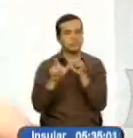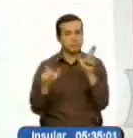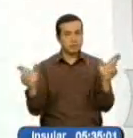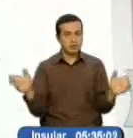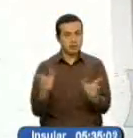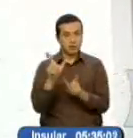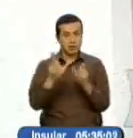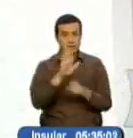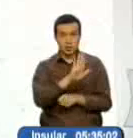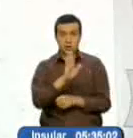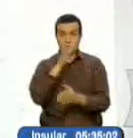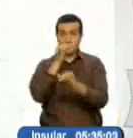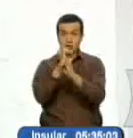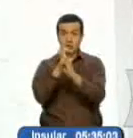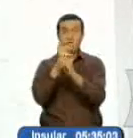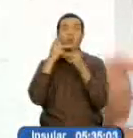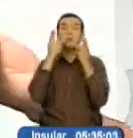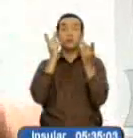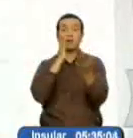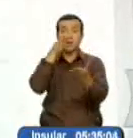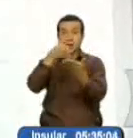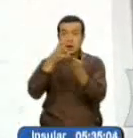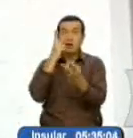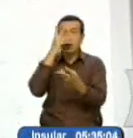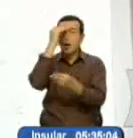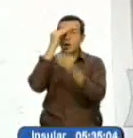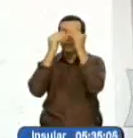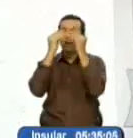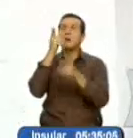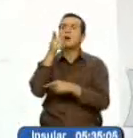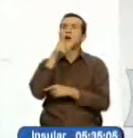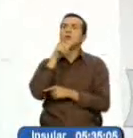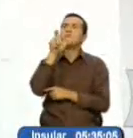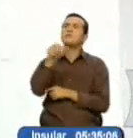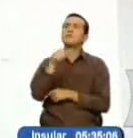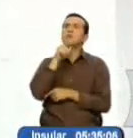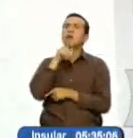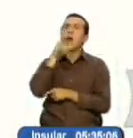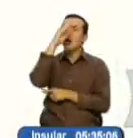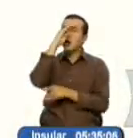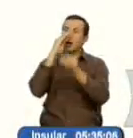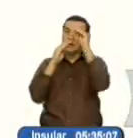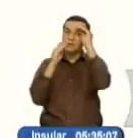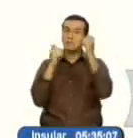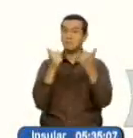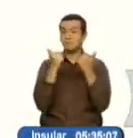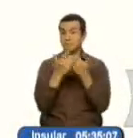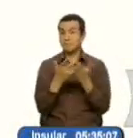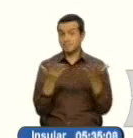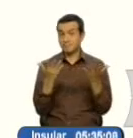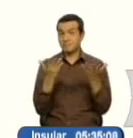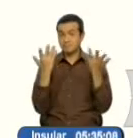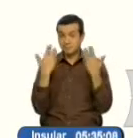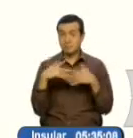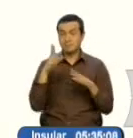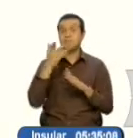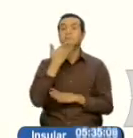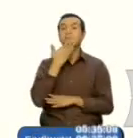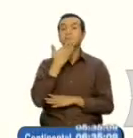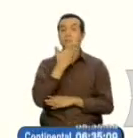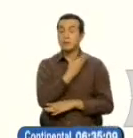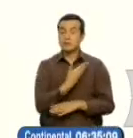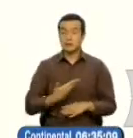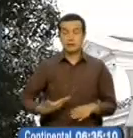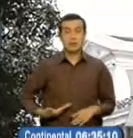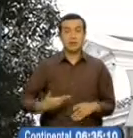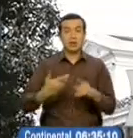y a los usuarios que visitan las instituciones públicas a poderse instruir de los personajes trascendentales para nuestro país. Con el fin de que se acate esta disposición, se prevé que el